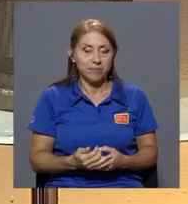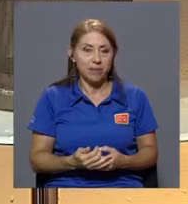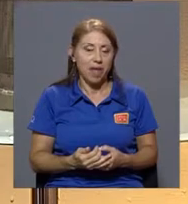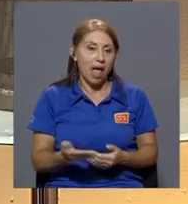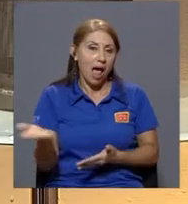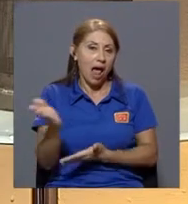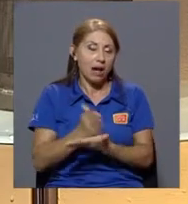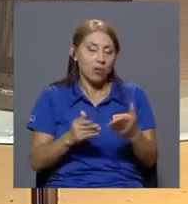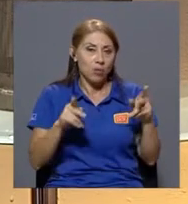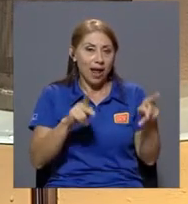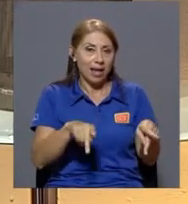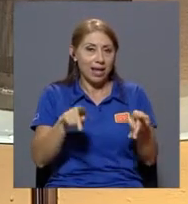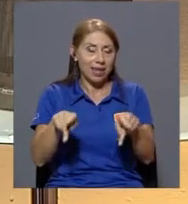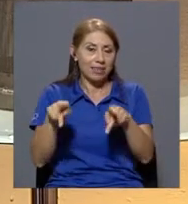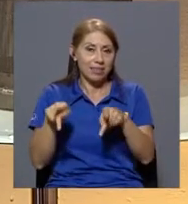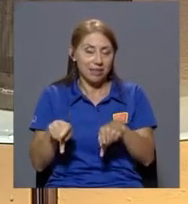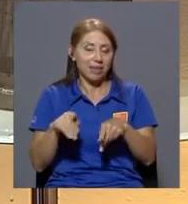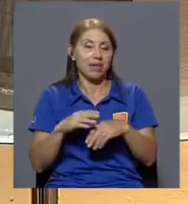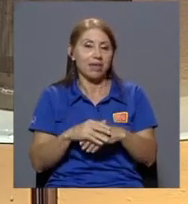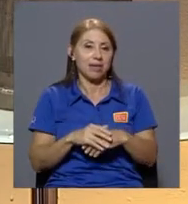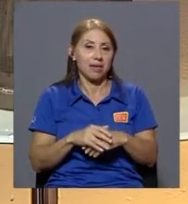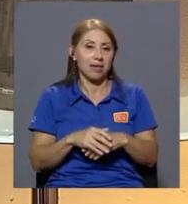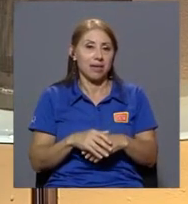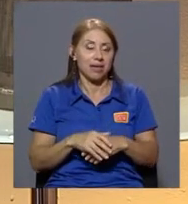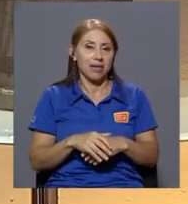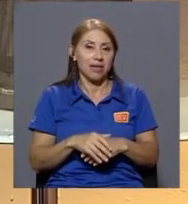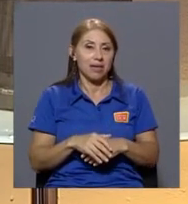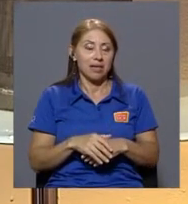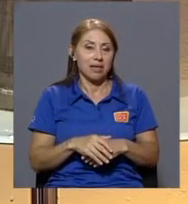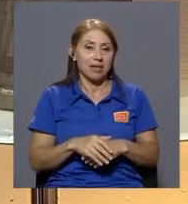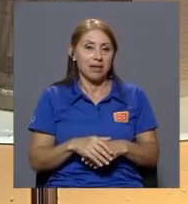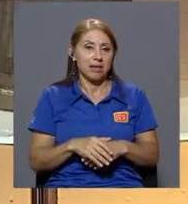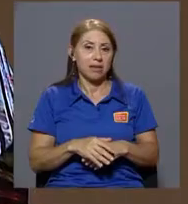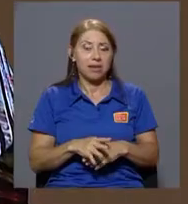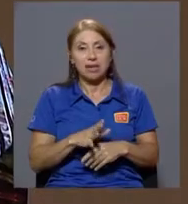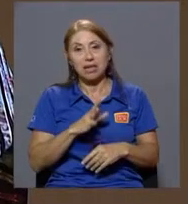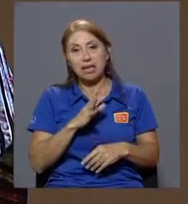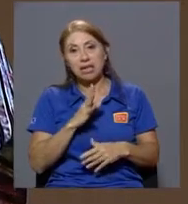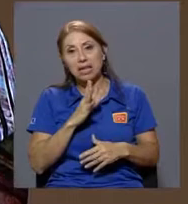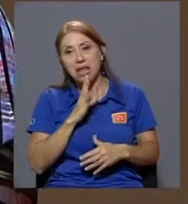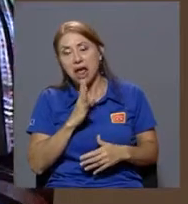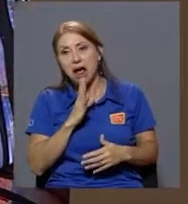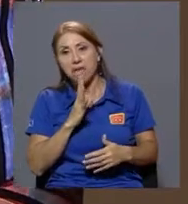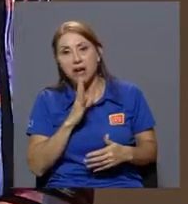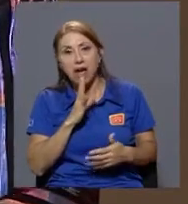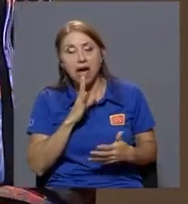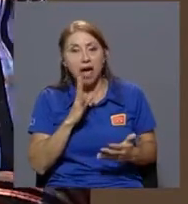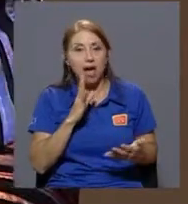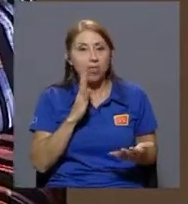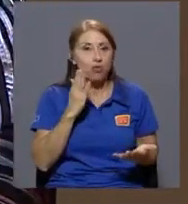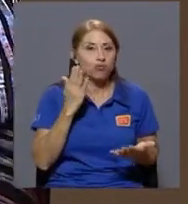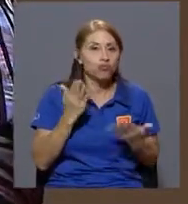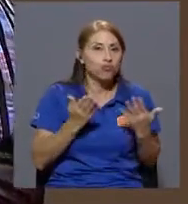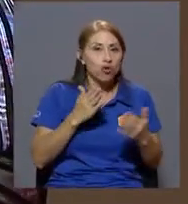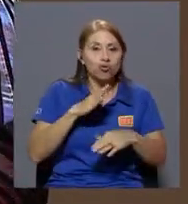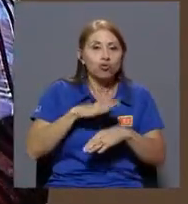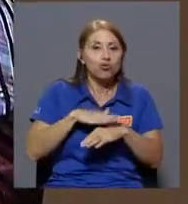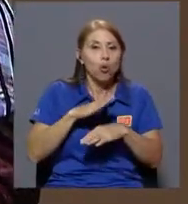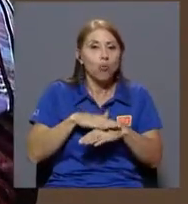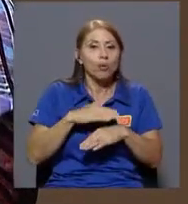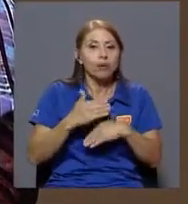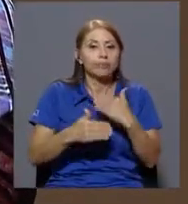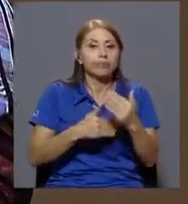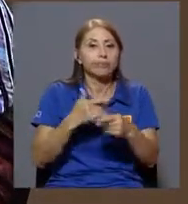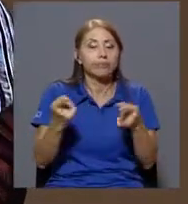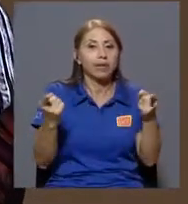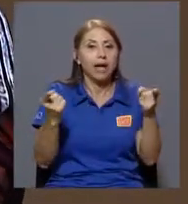alguna gente que ha hablado, quién sabe cómo, de caer en la pobreza,